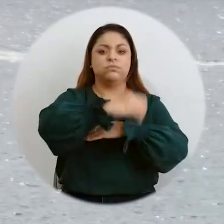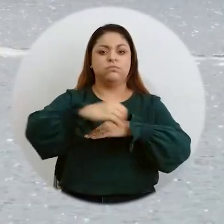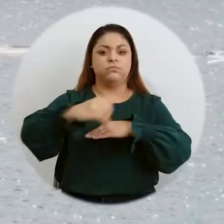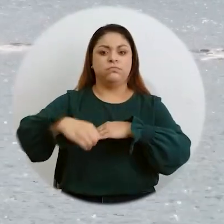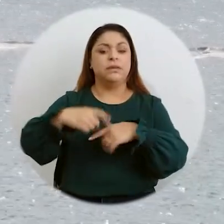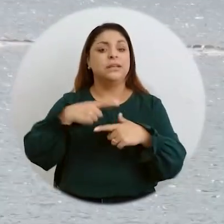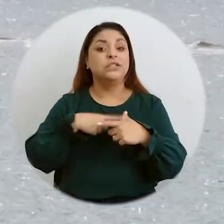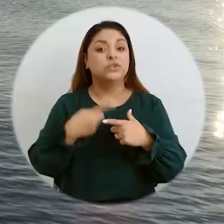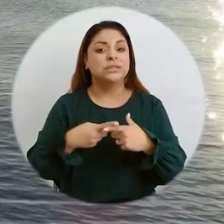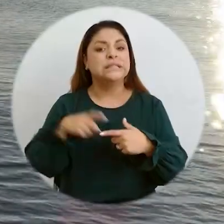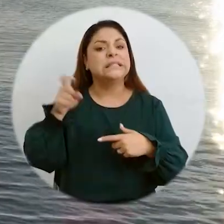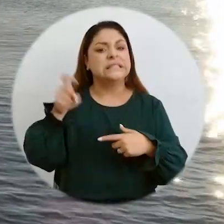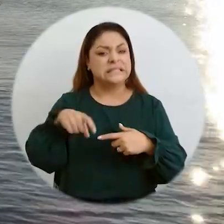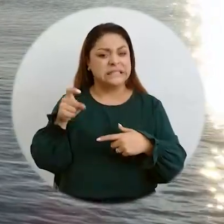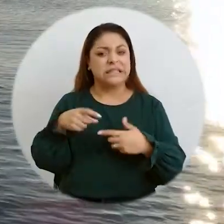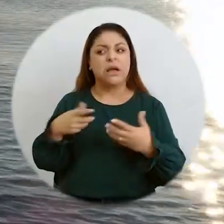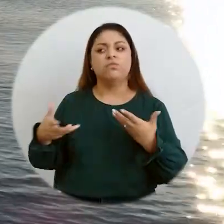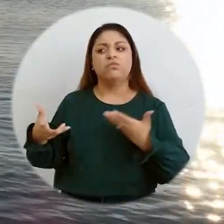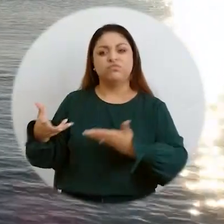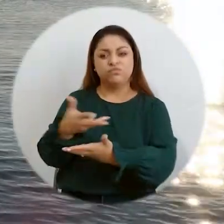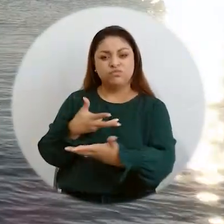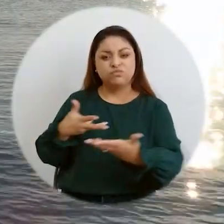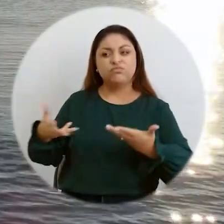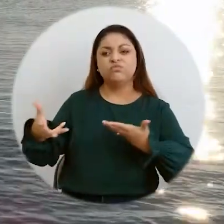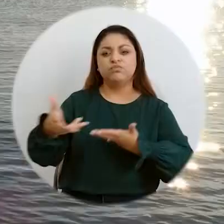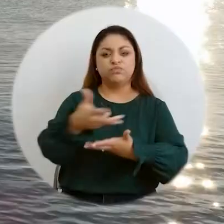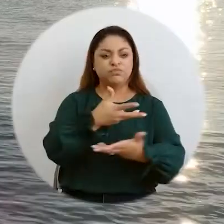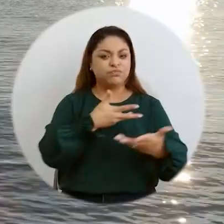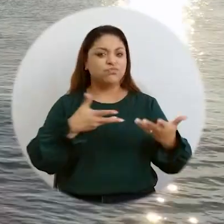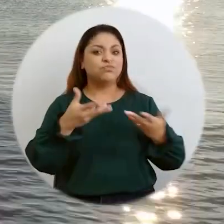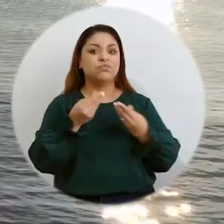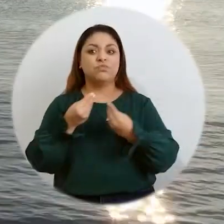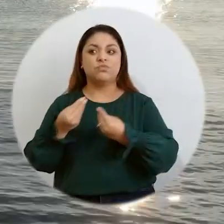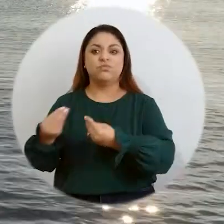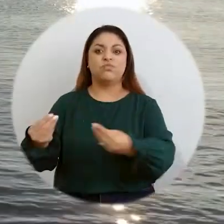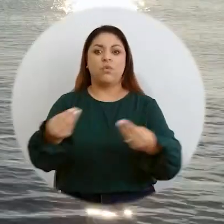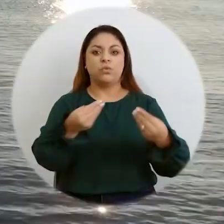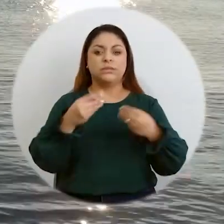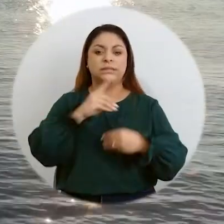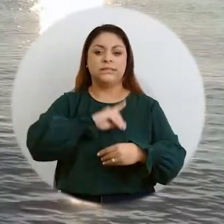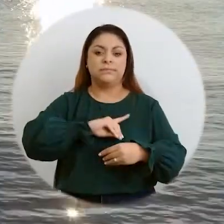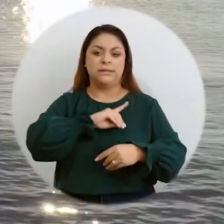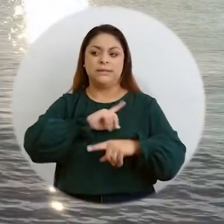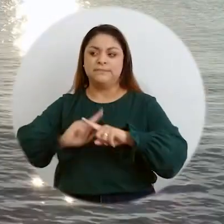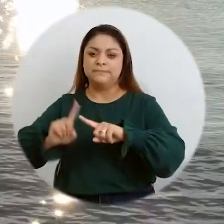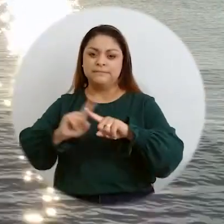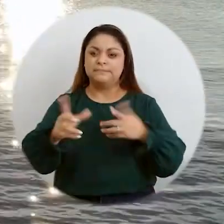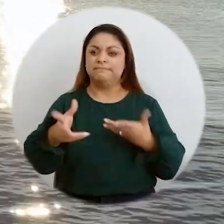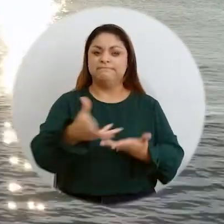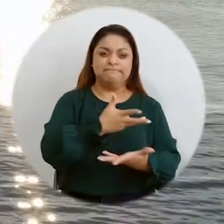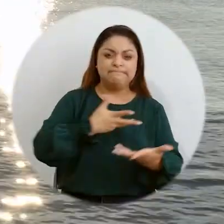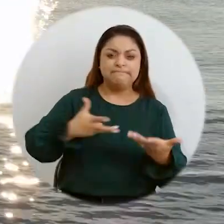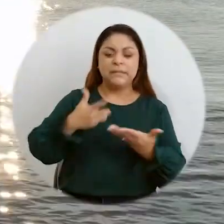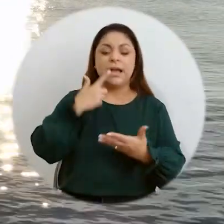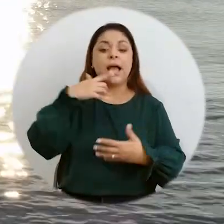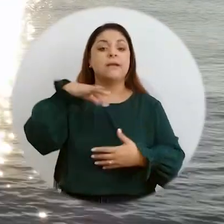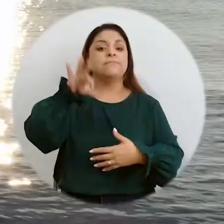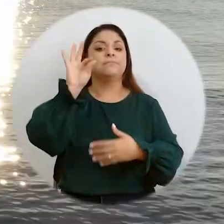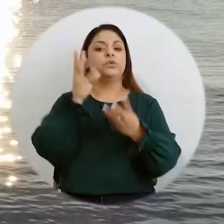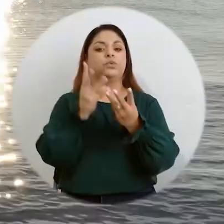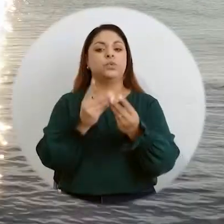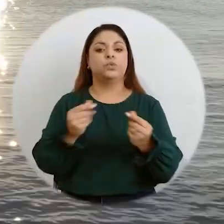necesitamos una confluencia de un montón de disciplinas para poder encontrar soluciones de